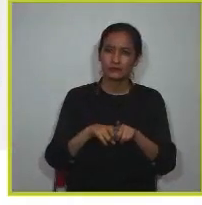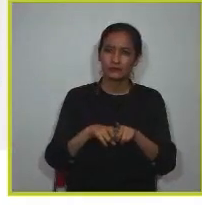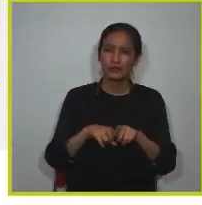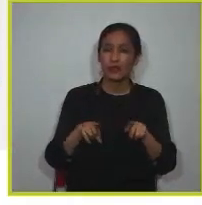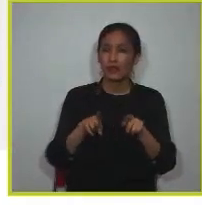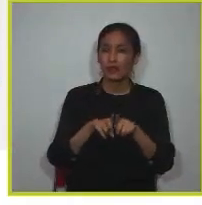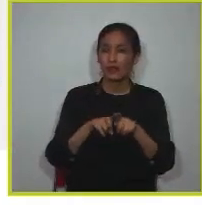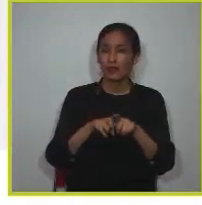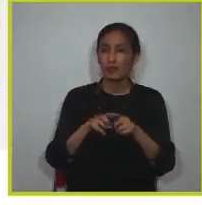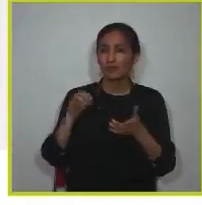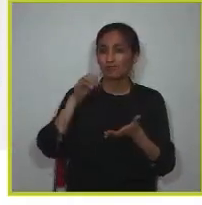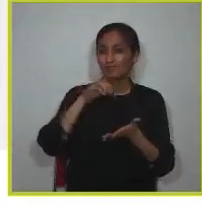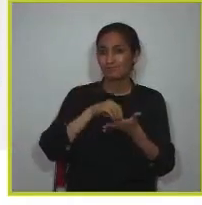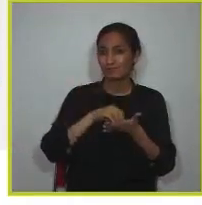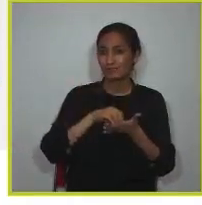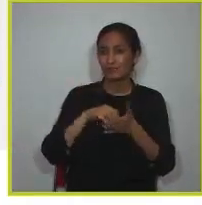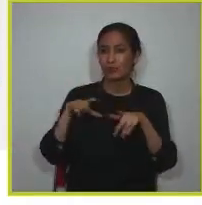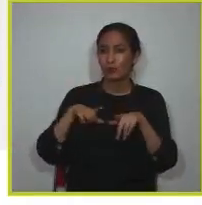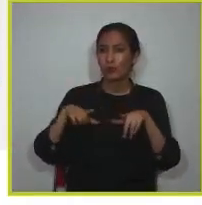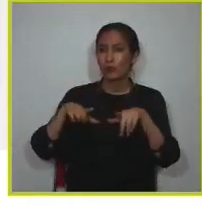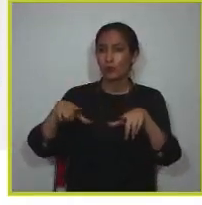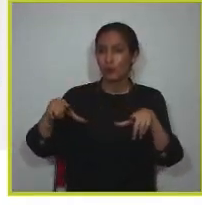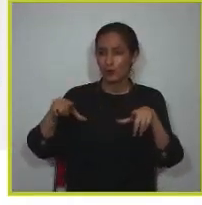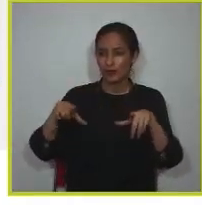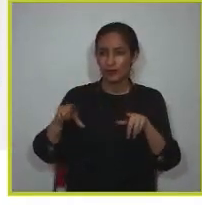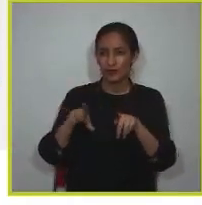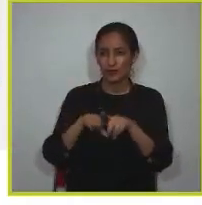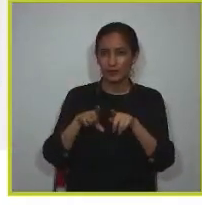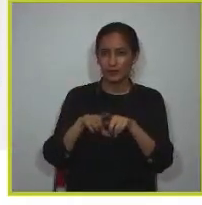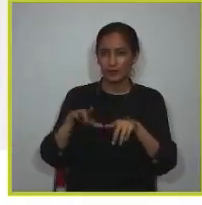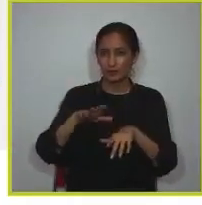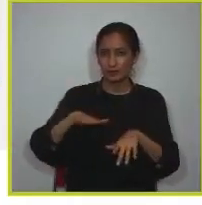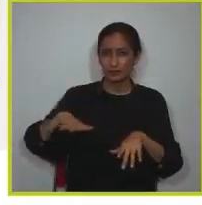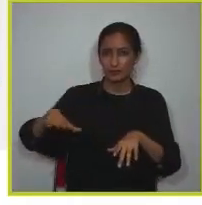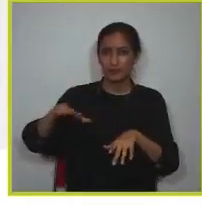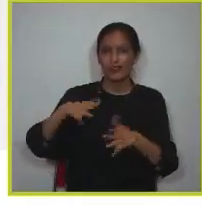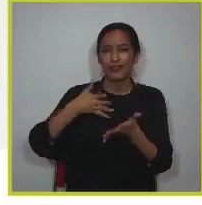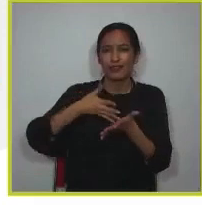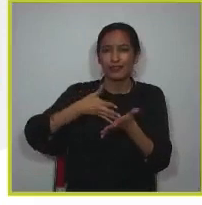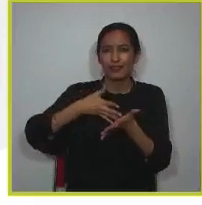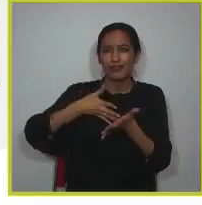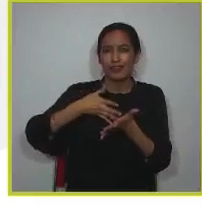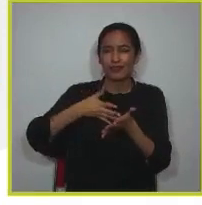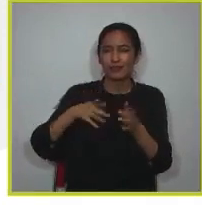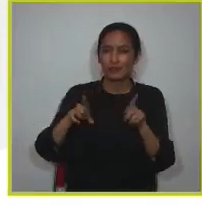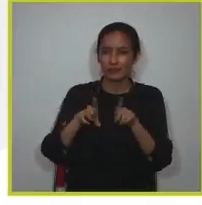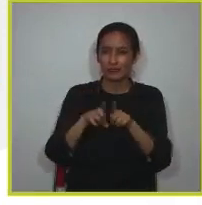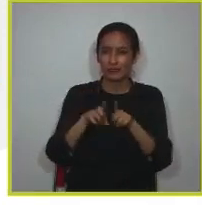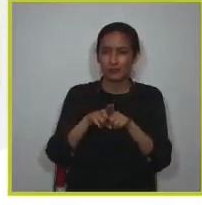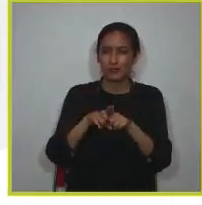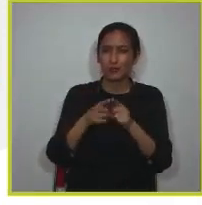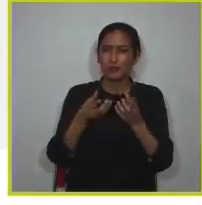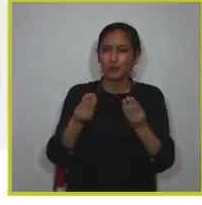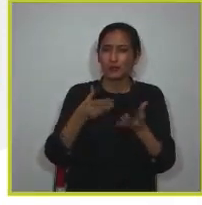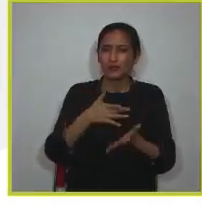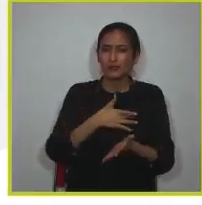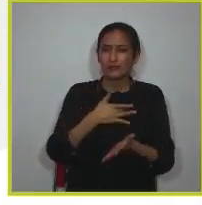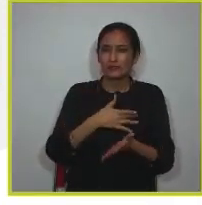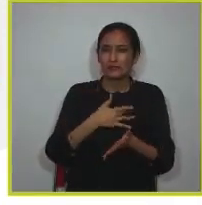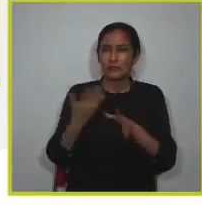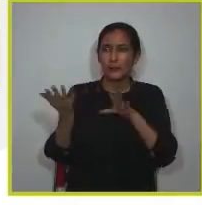sumándole a ello que es un área que se caracteriza por ser muy frágil y por tener una alta sensibilidad